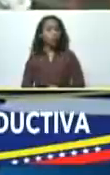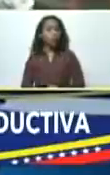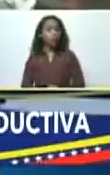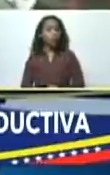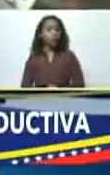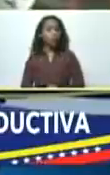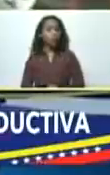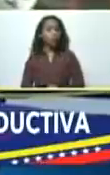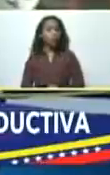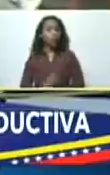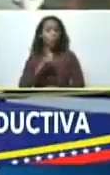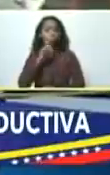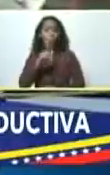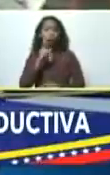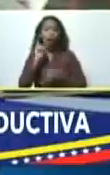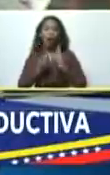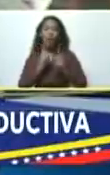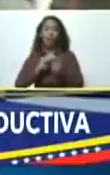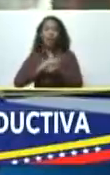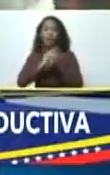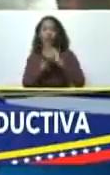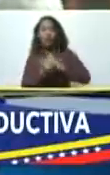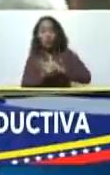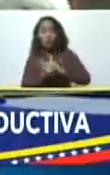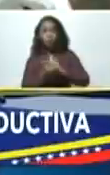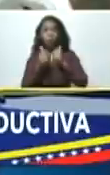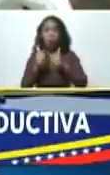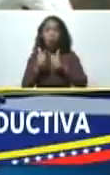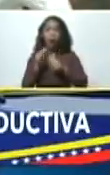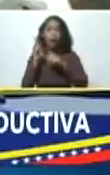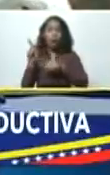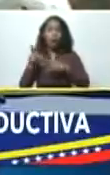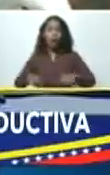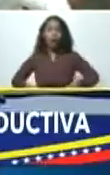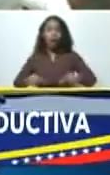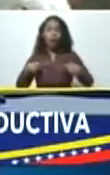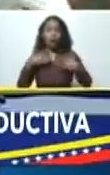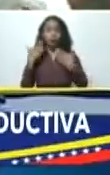un mal a veces se transforma en un bien. Así es la vida, ¿verdad?